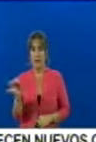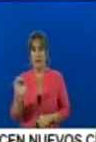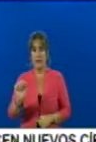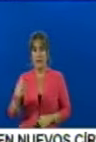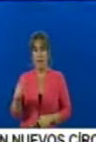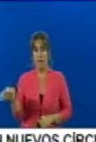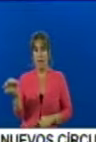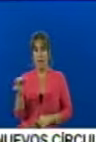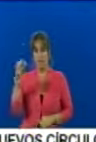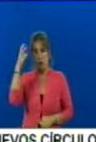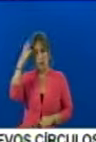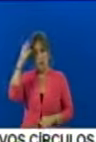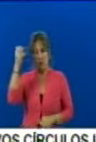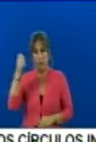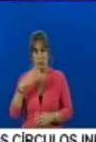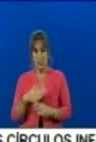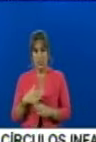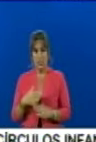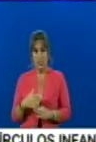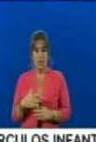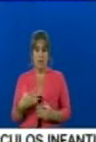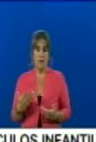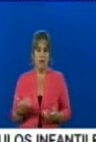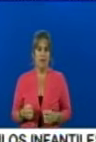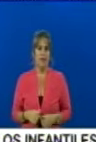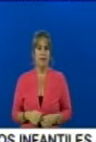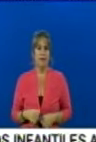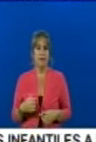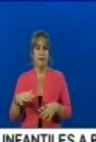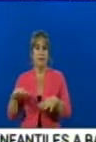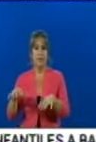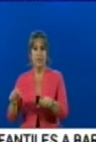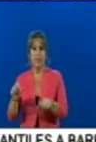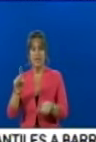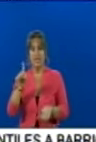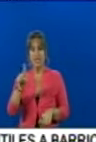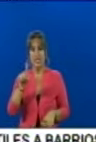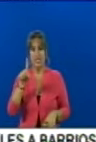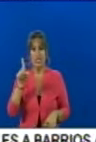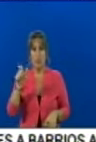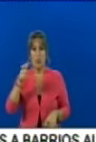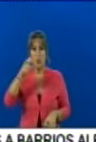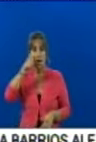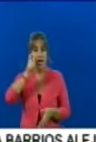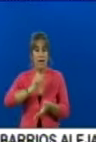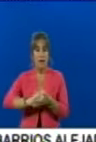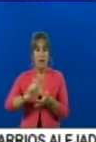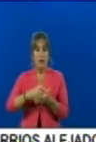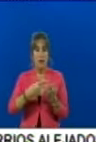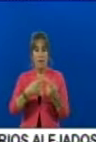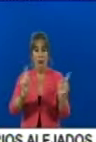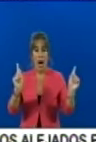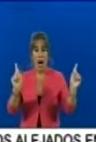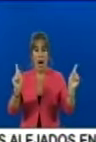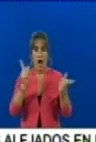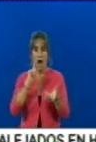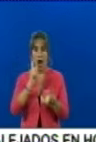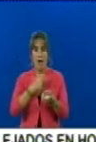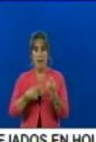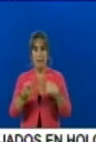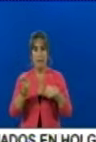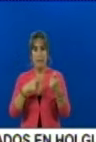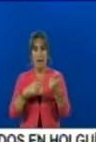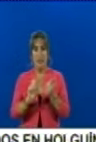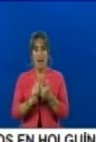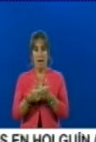Cuba. Decidimos ocupar los 101 inspectores de la DIS que tenemos acá en la provincia, en el